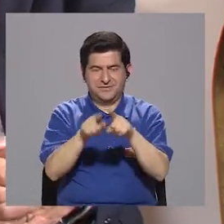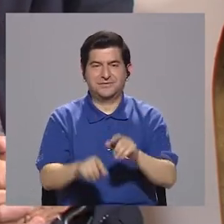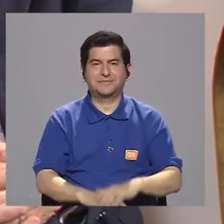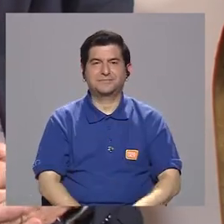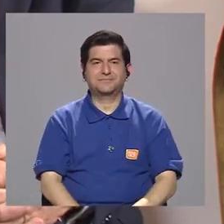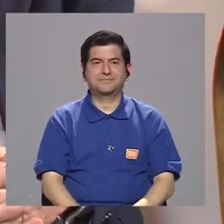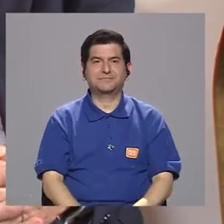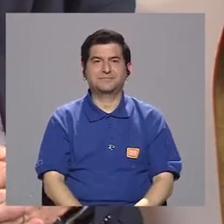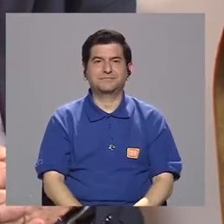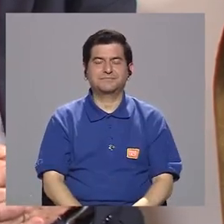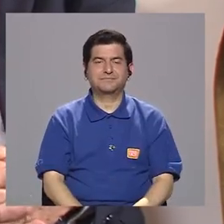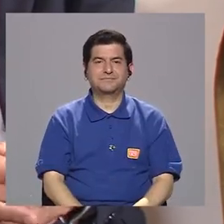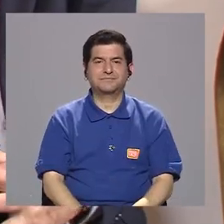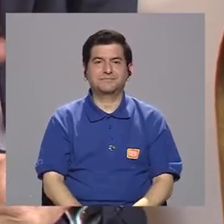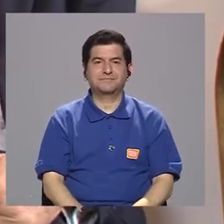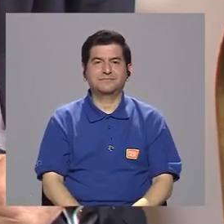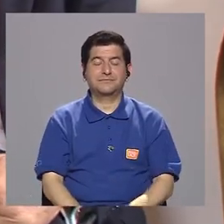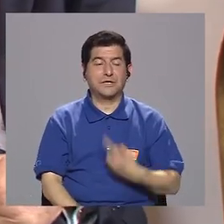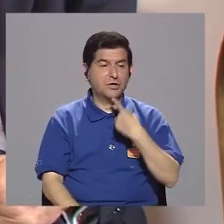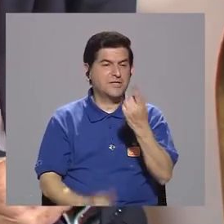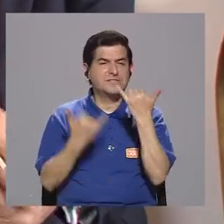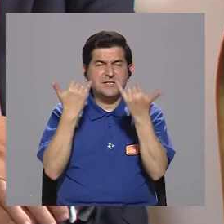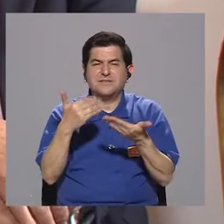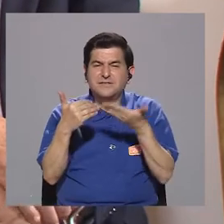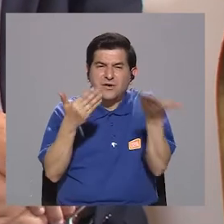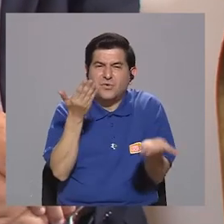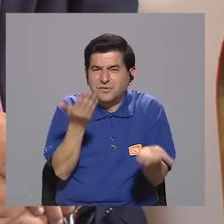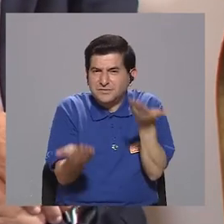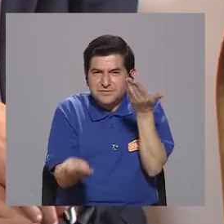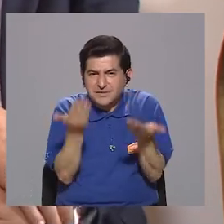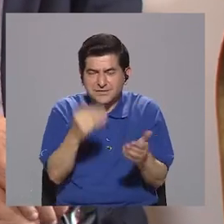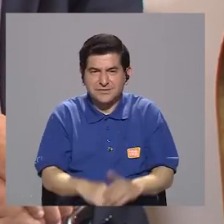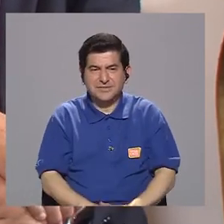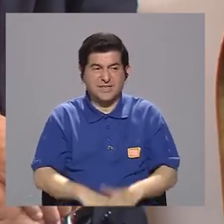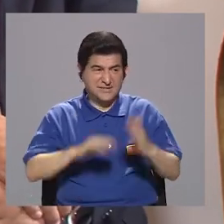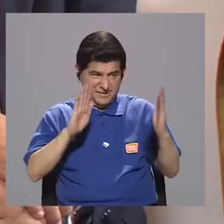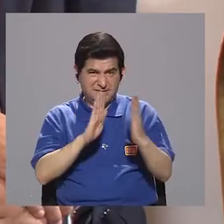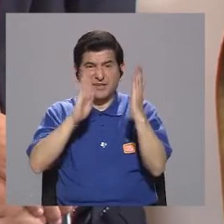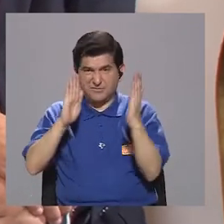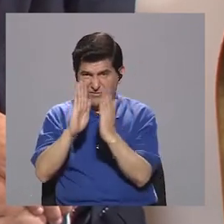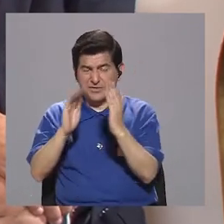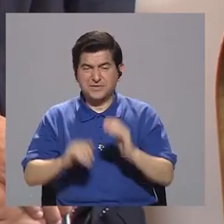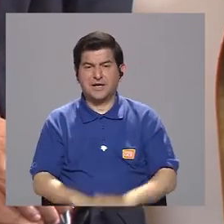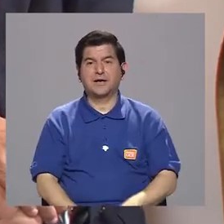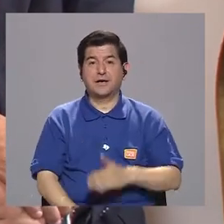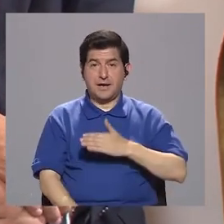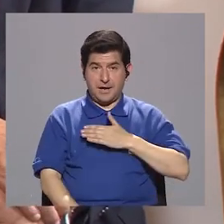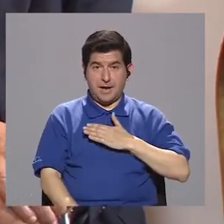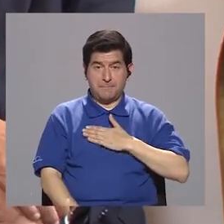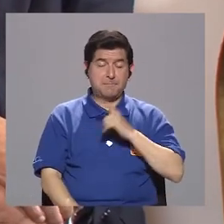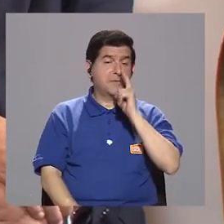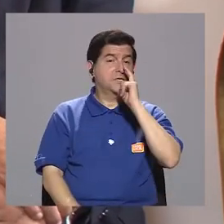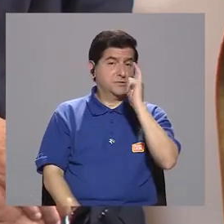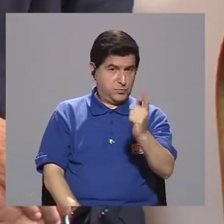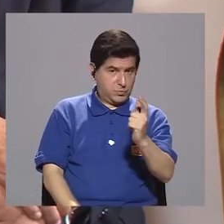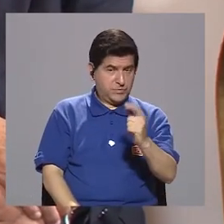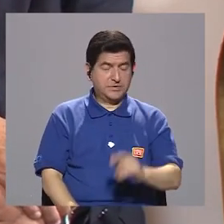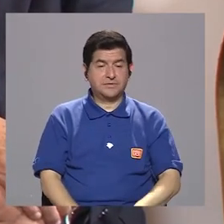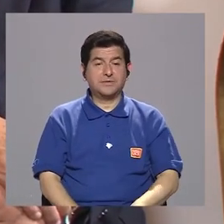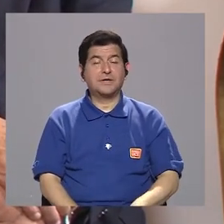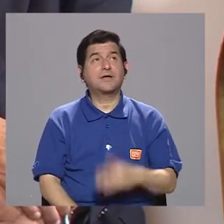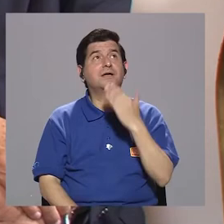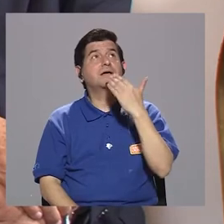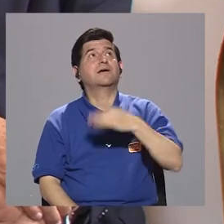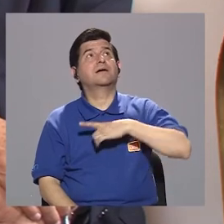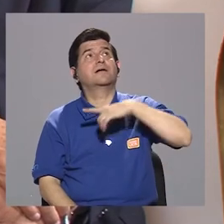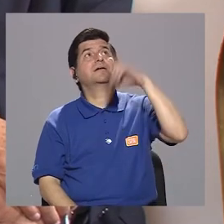en fin, yo he mencionado algunas cosas, digamos, confrontativas. A mí me tocó la suerte, y siempre le doy